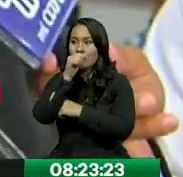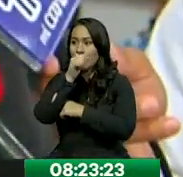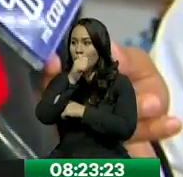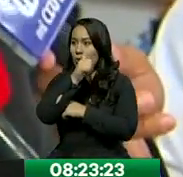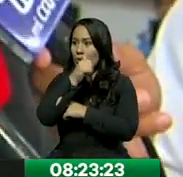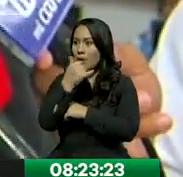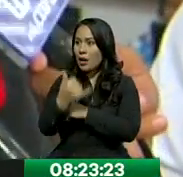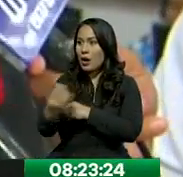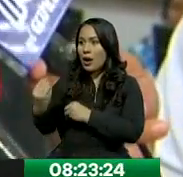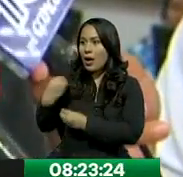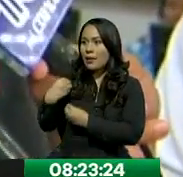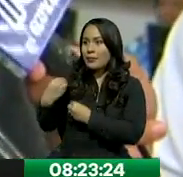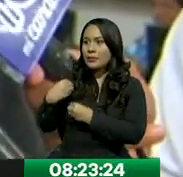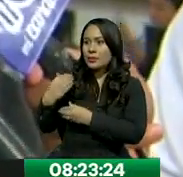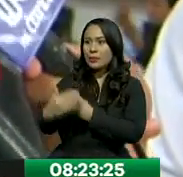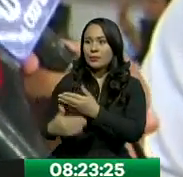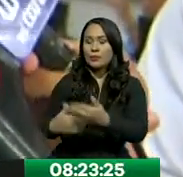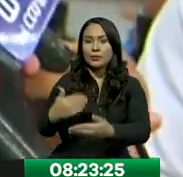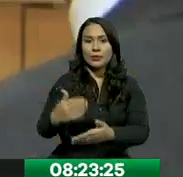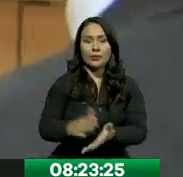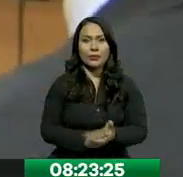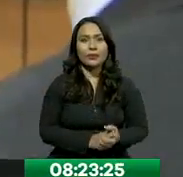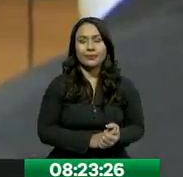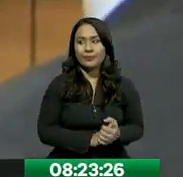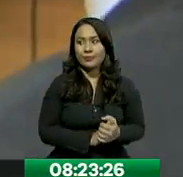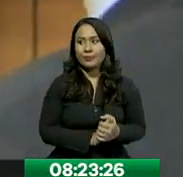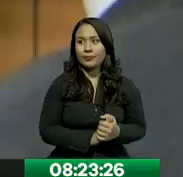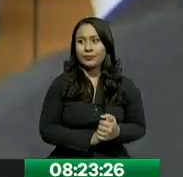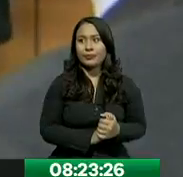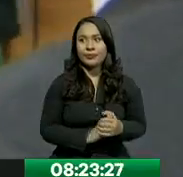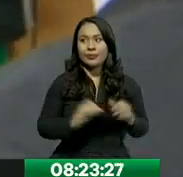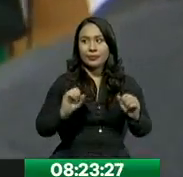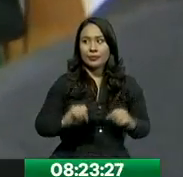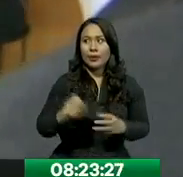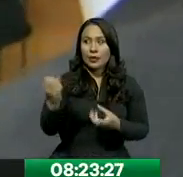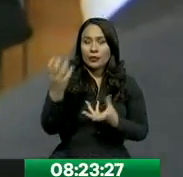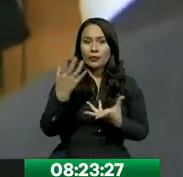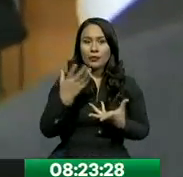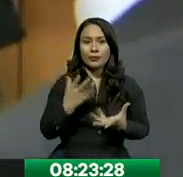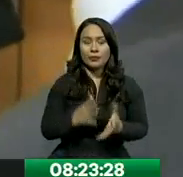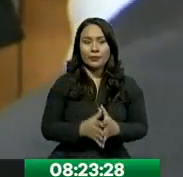y la fiscalía continúa indagando este hecho. Informó José Morales.